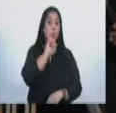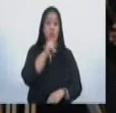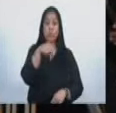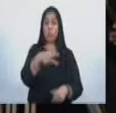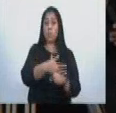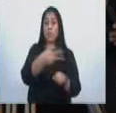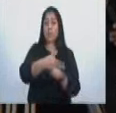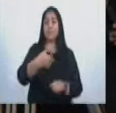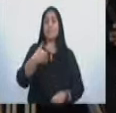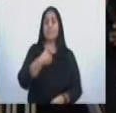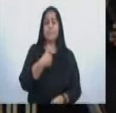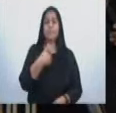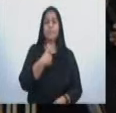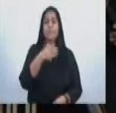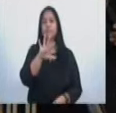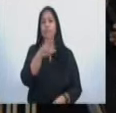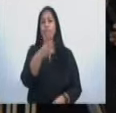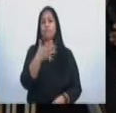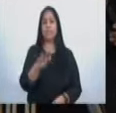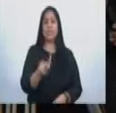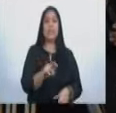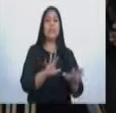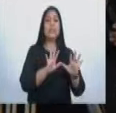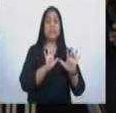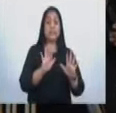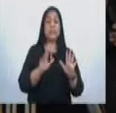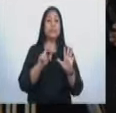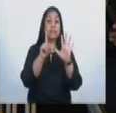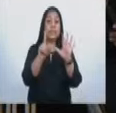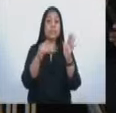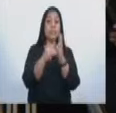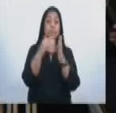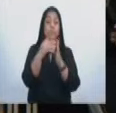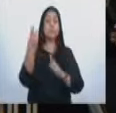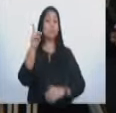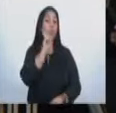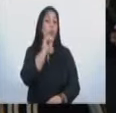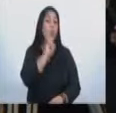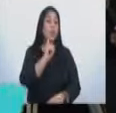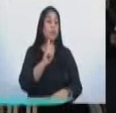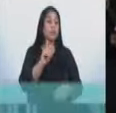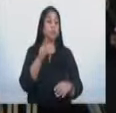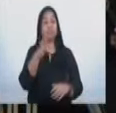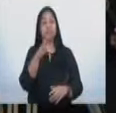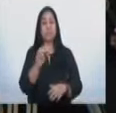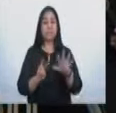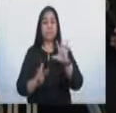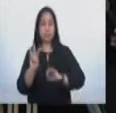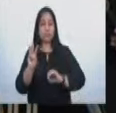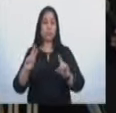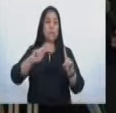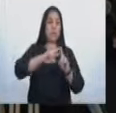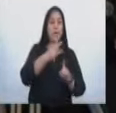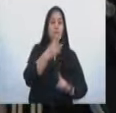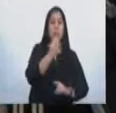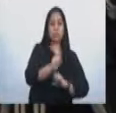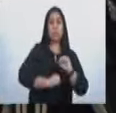Guatemala tiene aproximadamente 6 millones de jóvenes entre los 13 y los 30